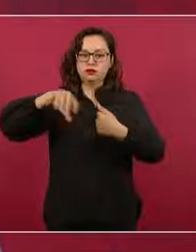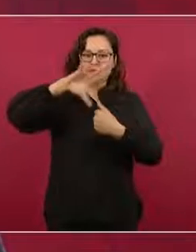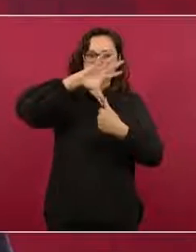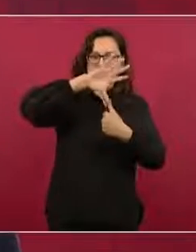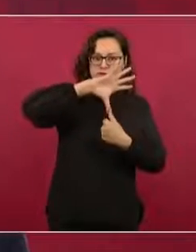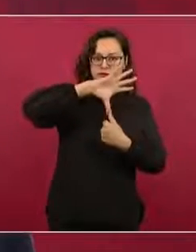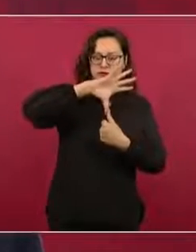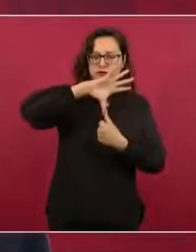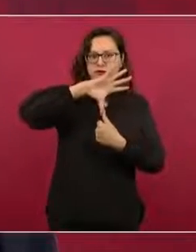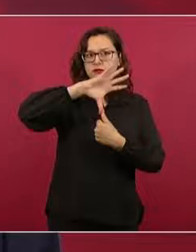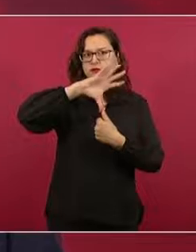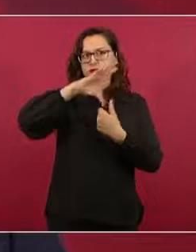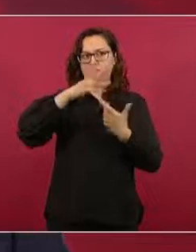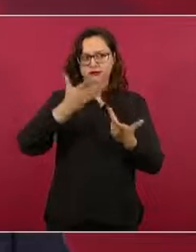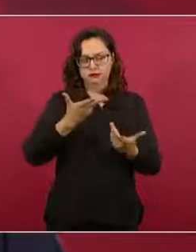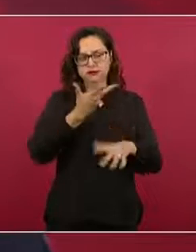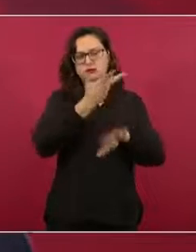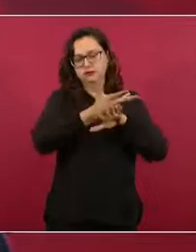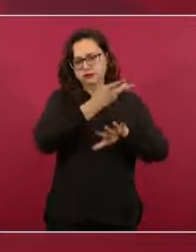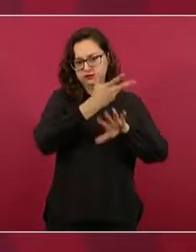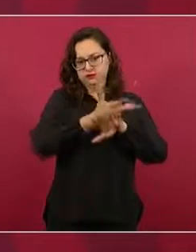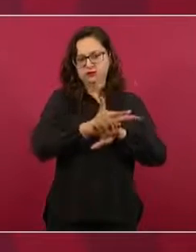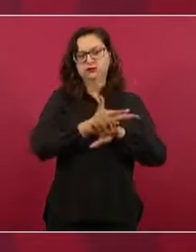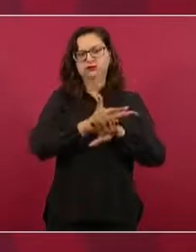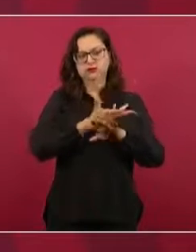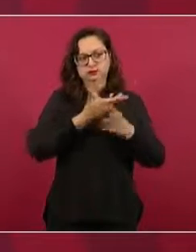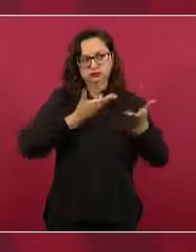especial con Estados Unidos,